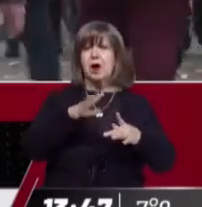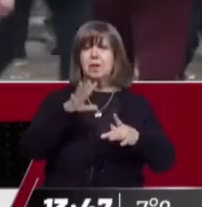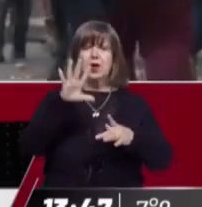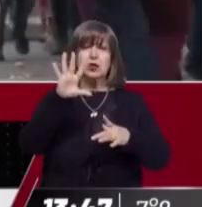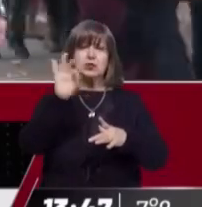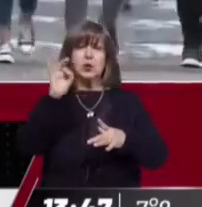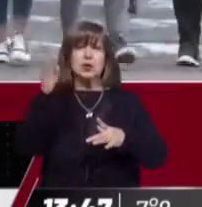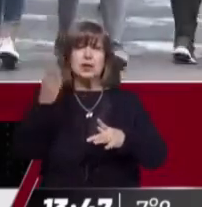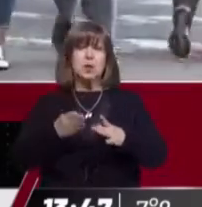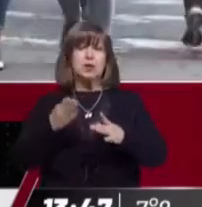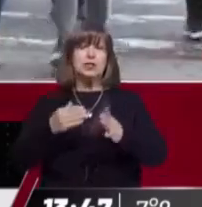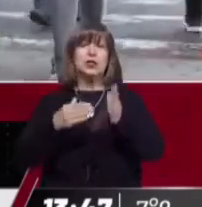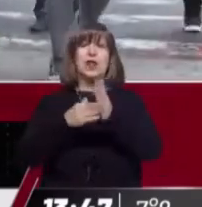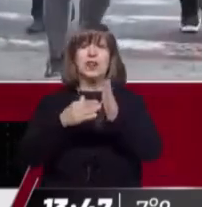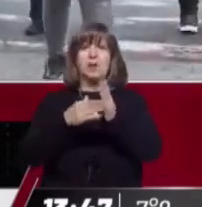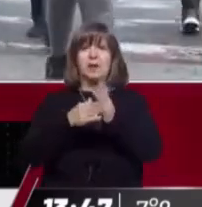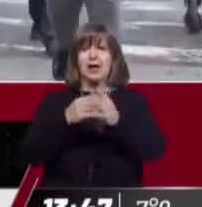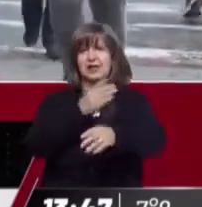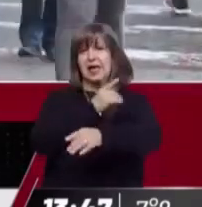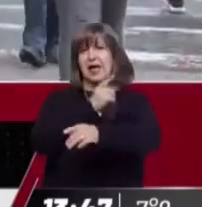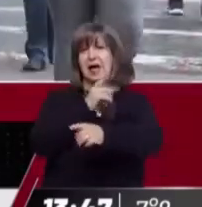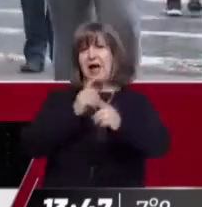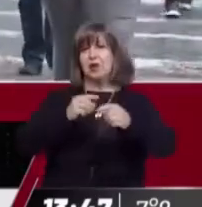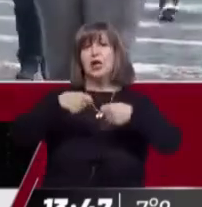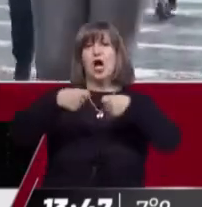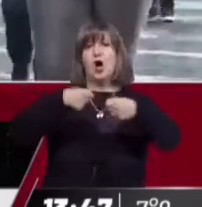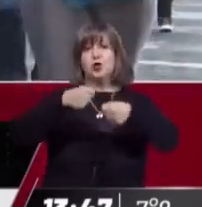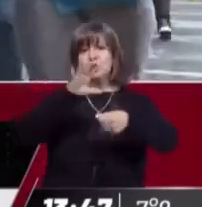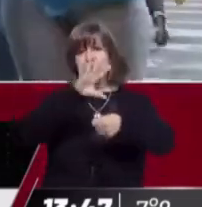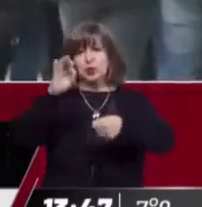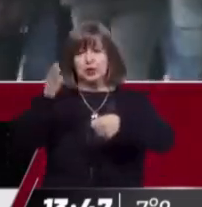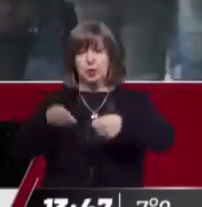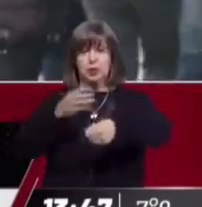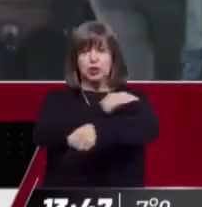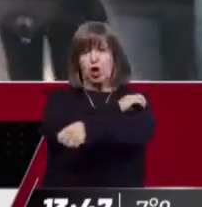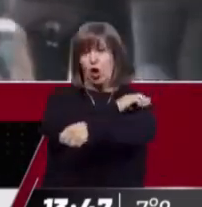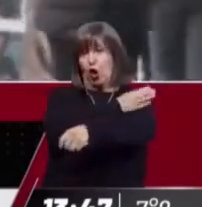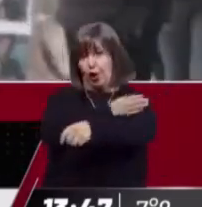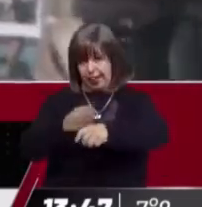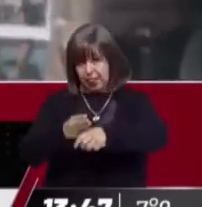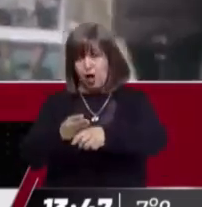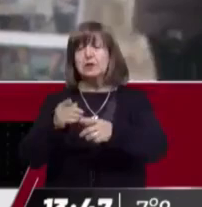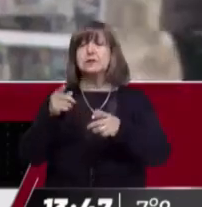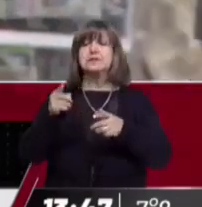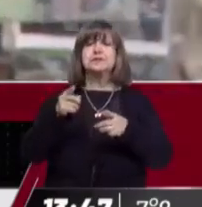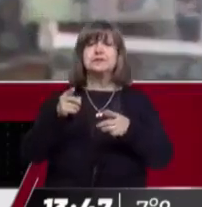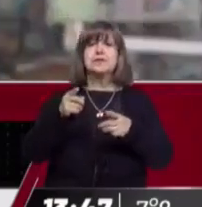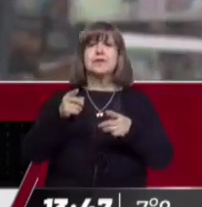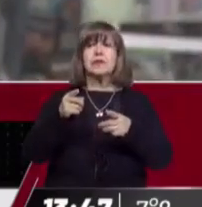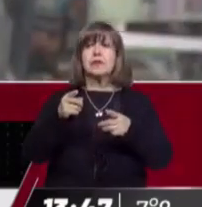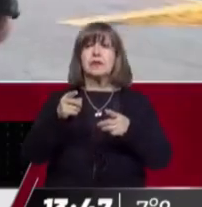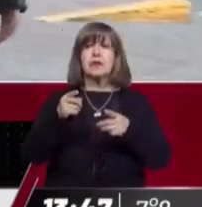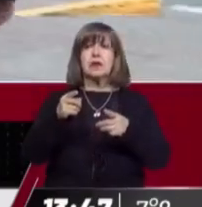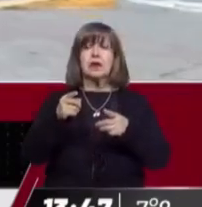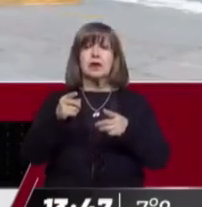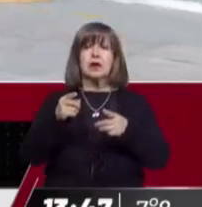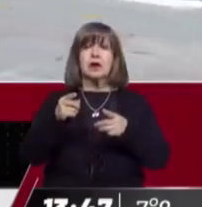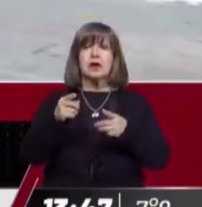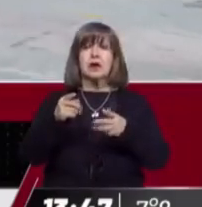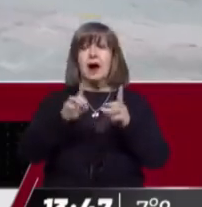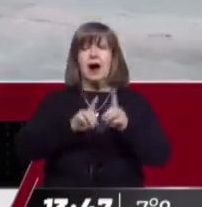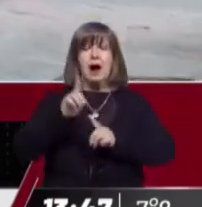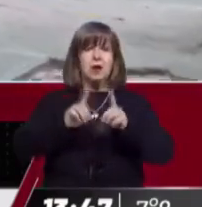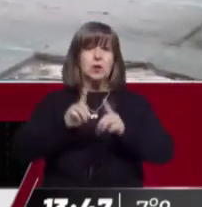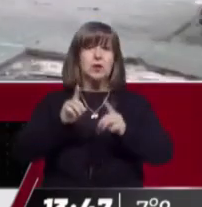por depende de los rubros está haciendo Ya horario corrido y con qué horario están haciendo el horario este es extensivo porque por